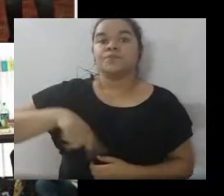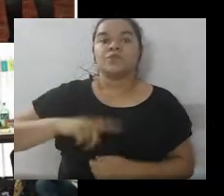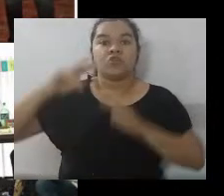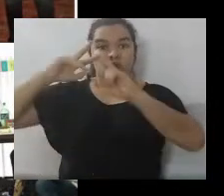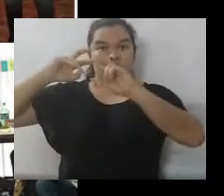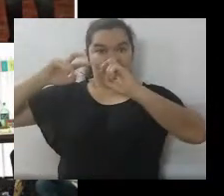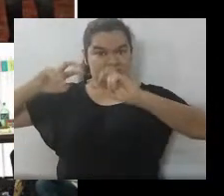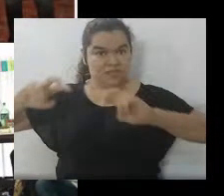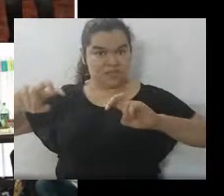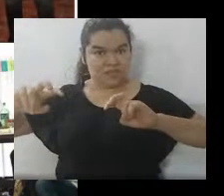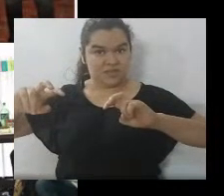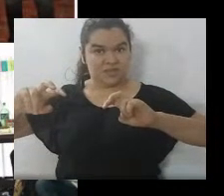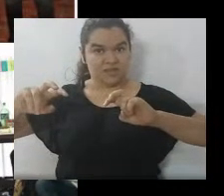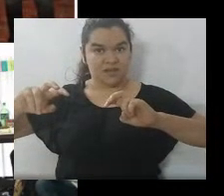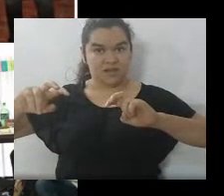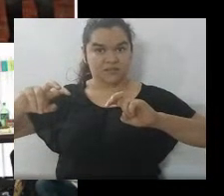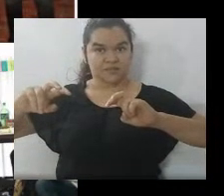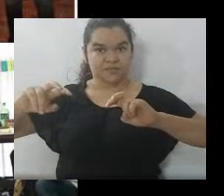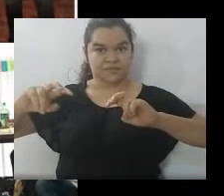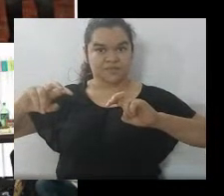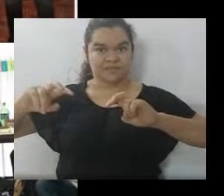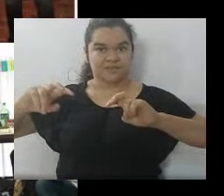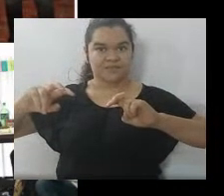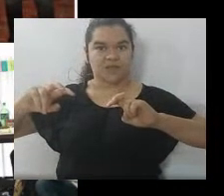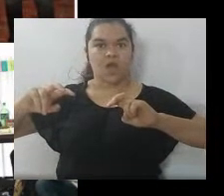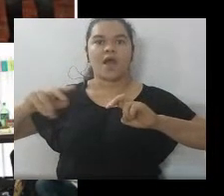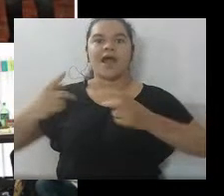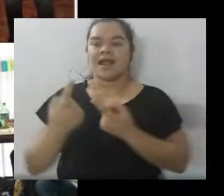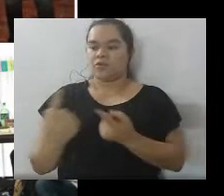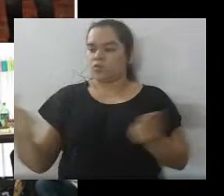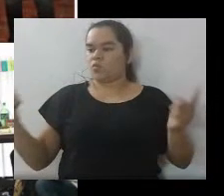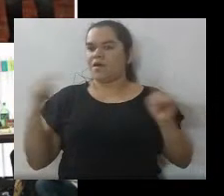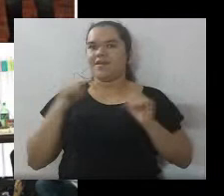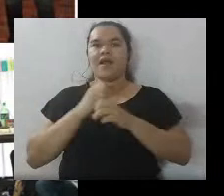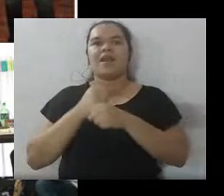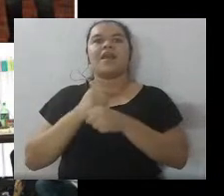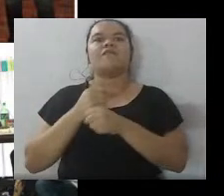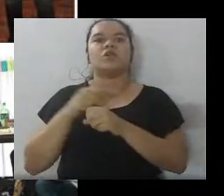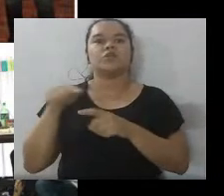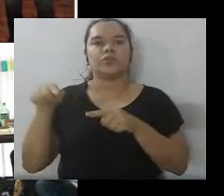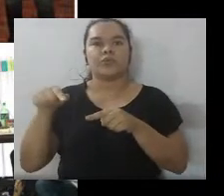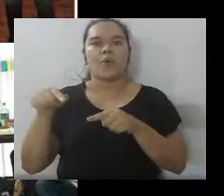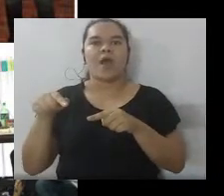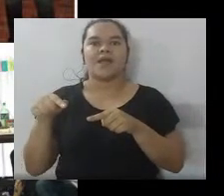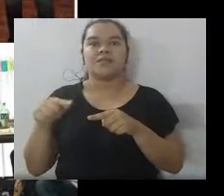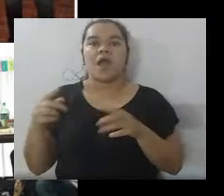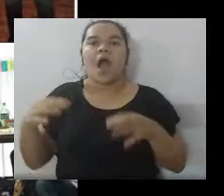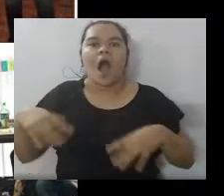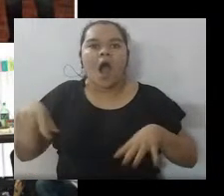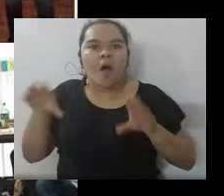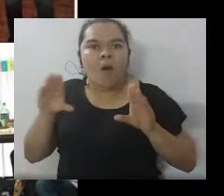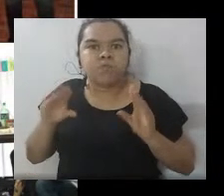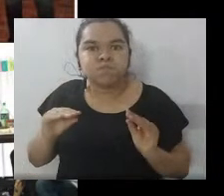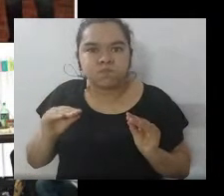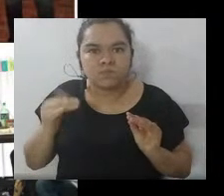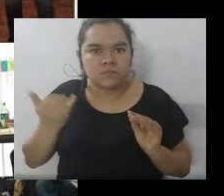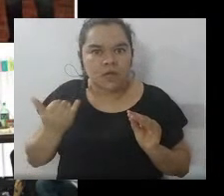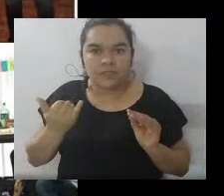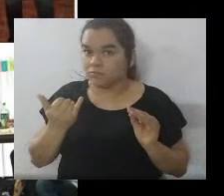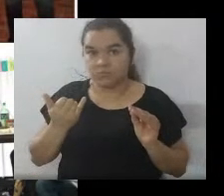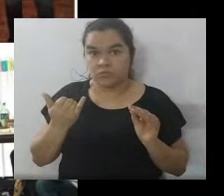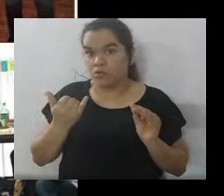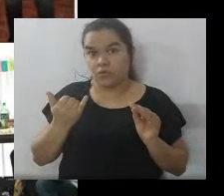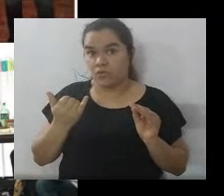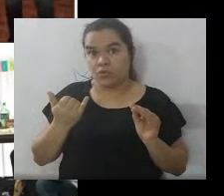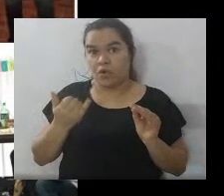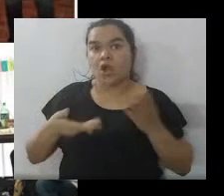investigaciones no tenemos todo en nuestro laboratorio. ¿Qué hacemos? Compartimos los laboratorios. Tenemos colaboraciones en